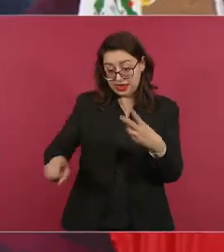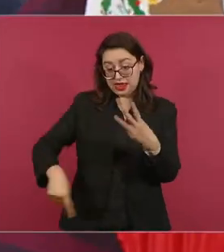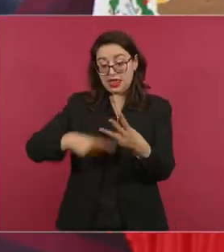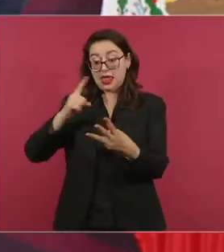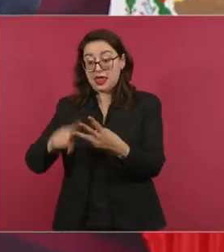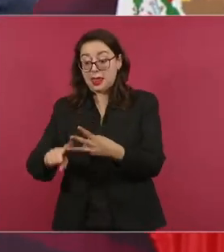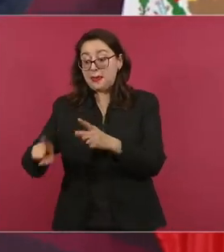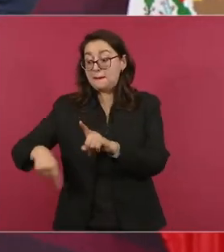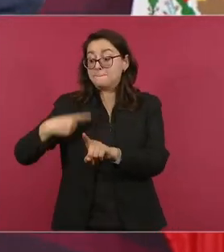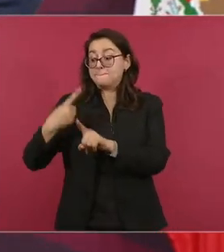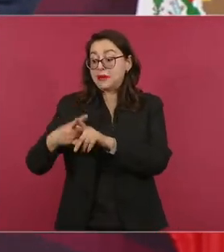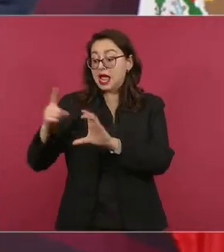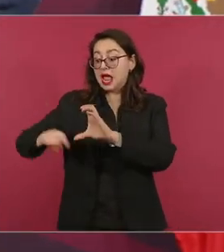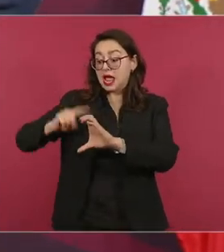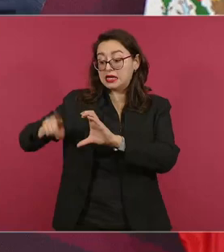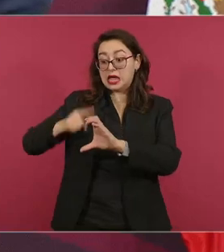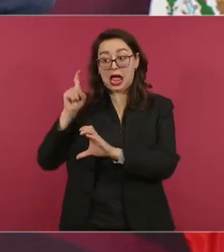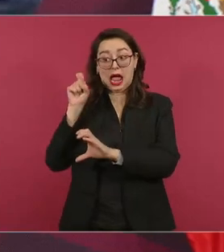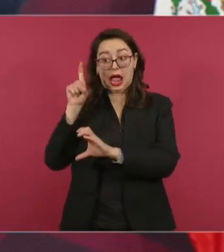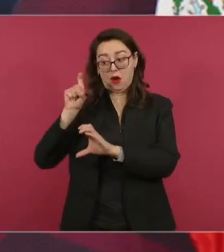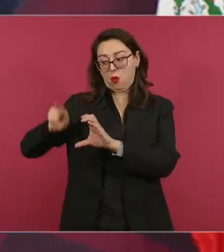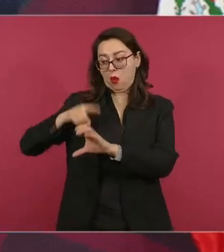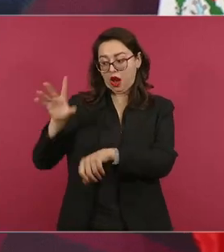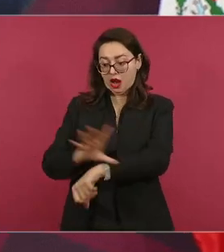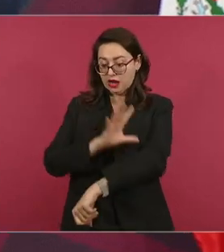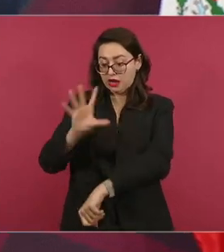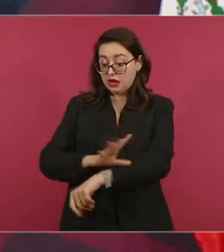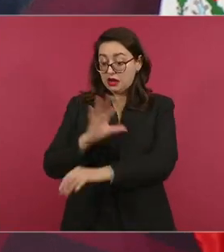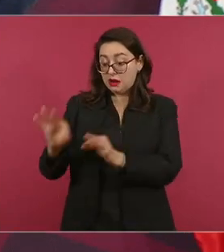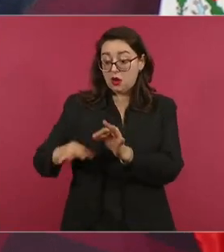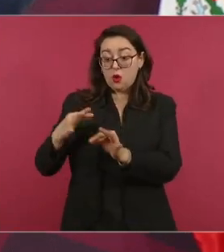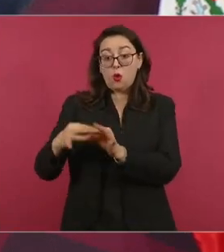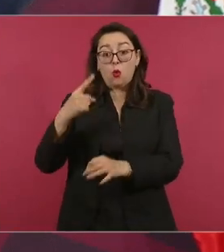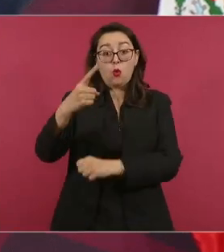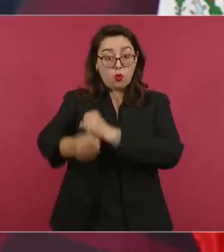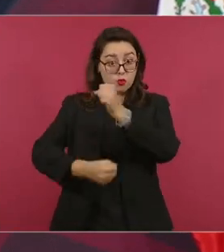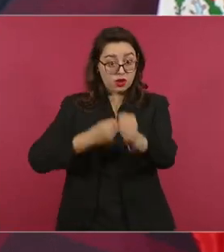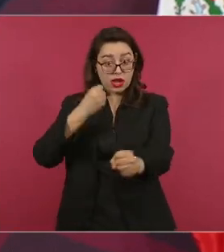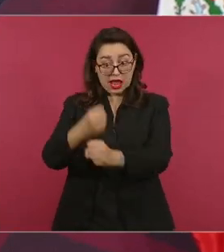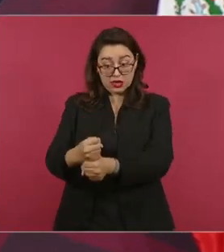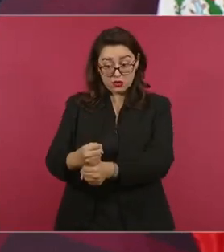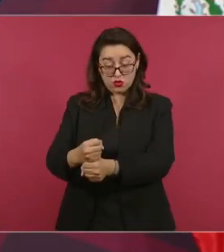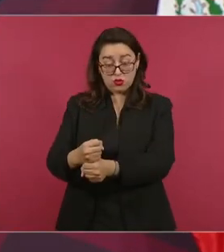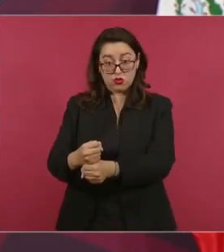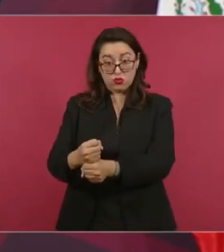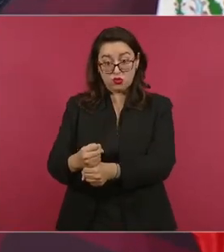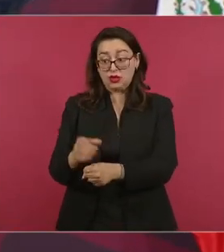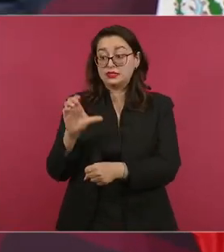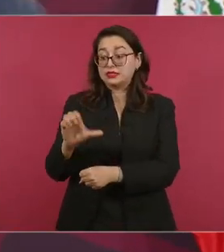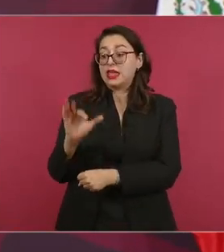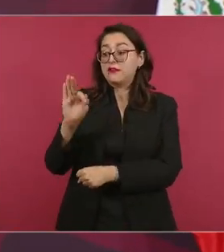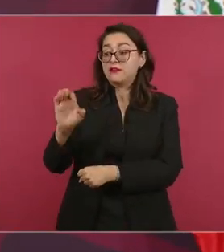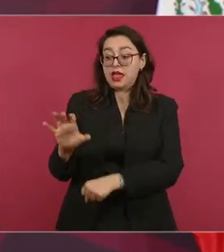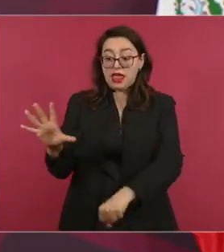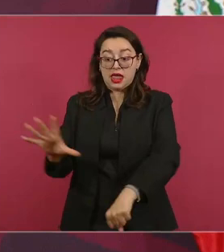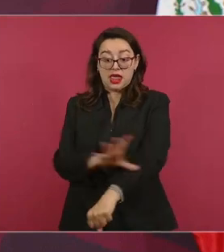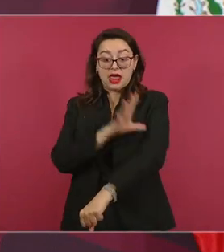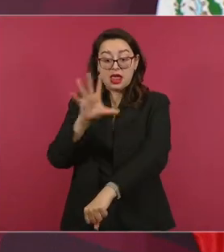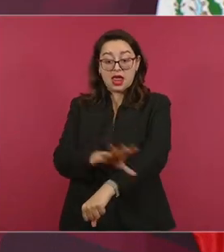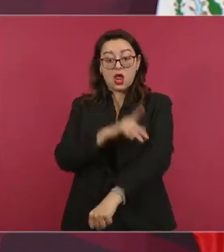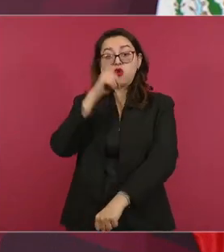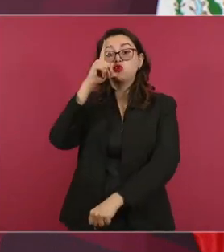septiembre del año próximo, nuestro gobierno va, la Comisión Federal de Electricidad, a estar